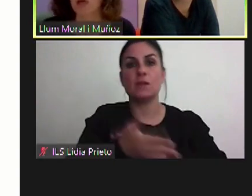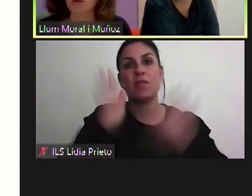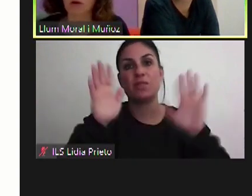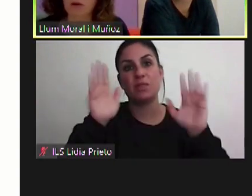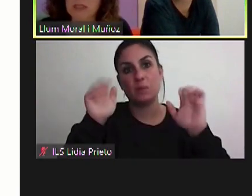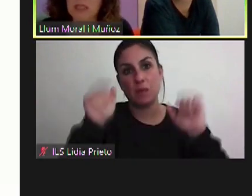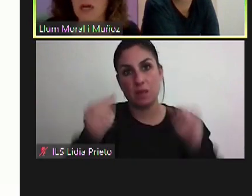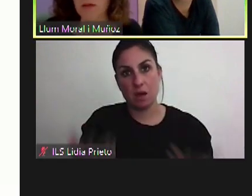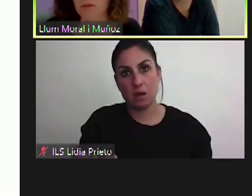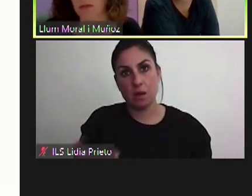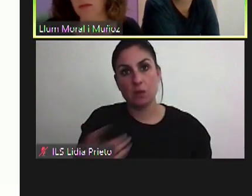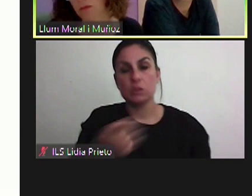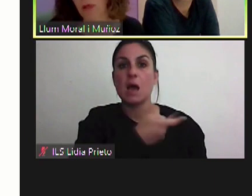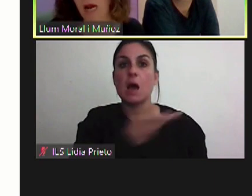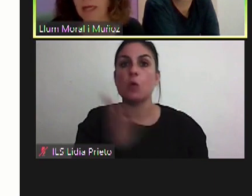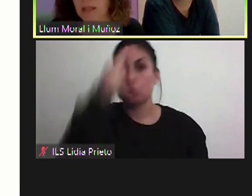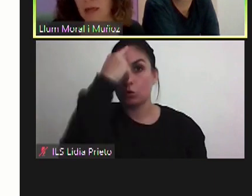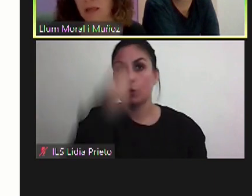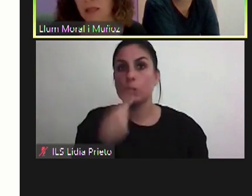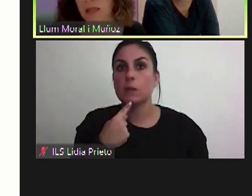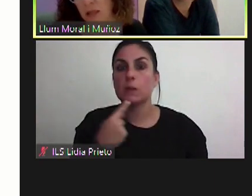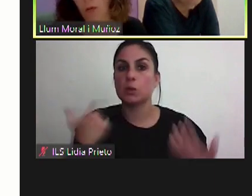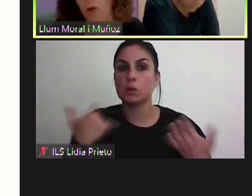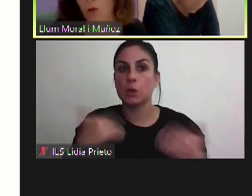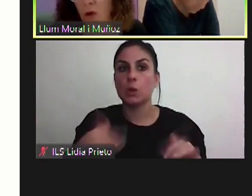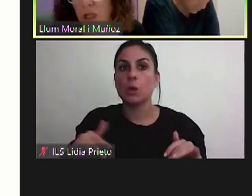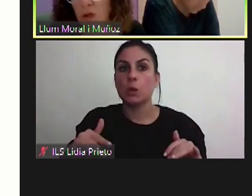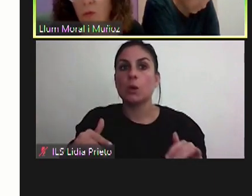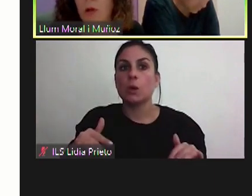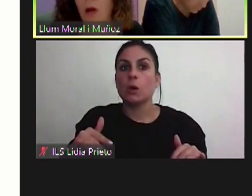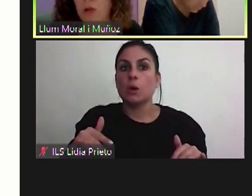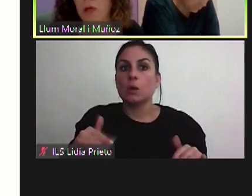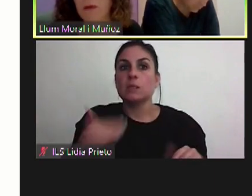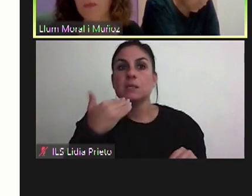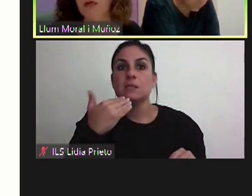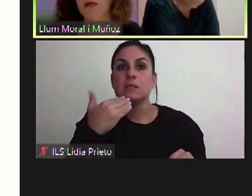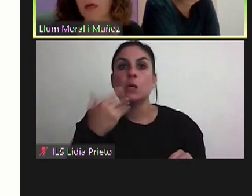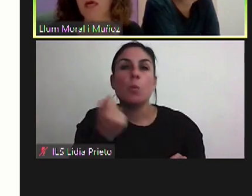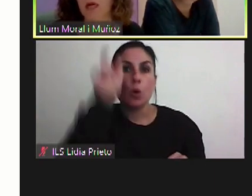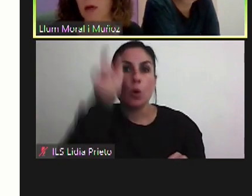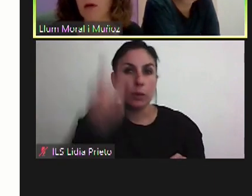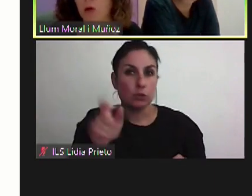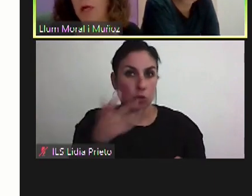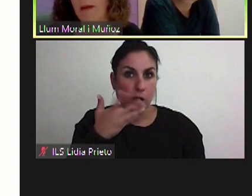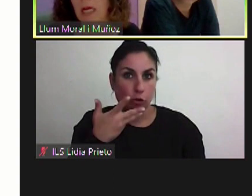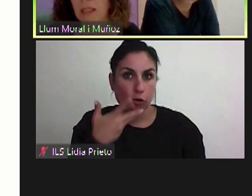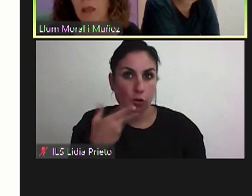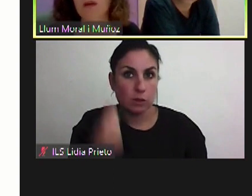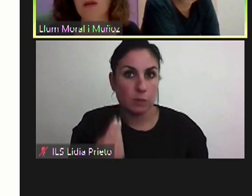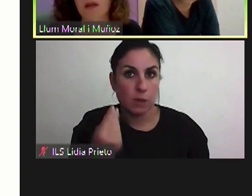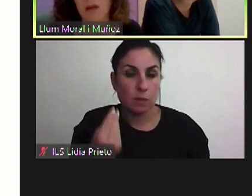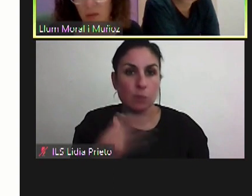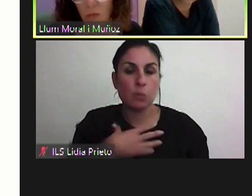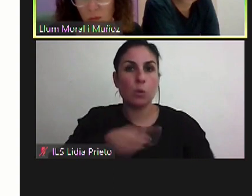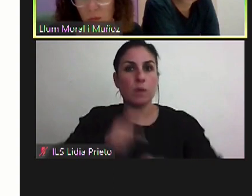son normalmente la gente, sobre todo si conocéis un poquito a la persona, os puede llamar la